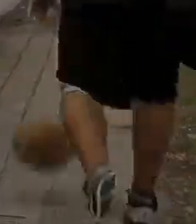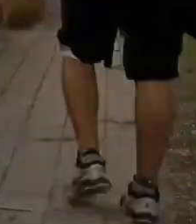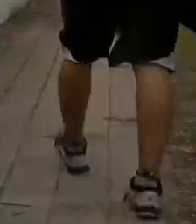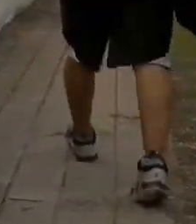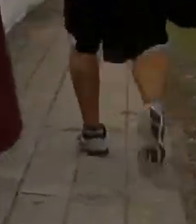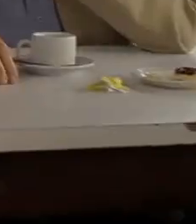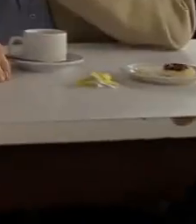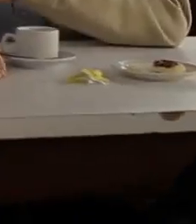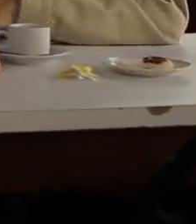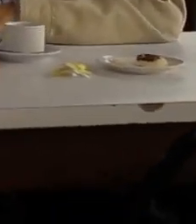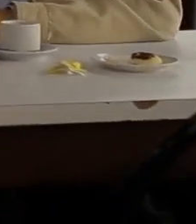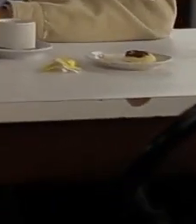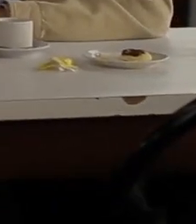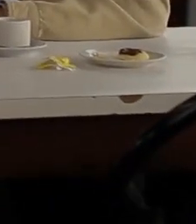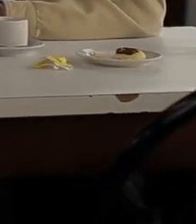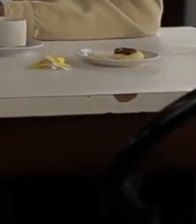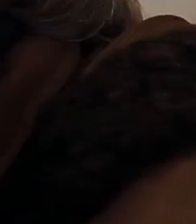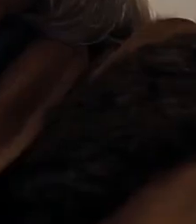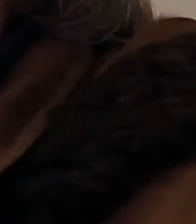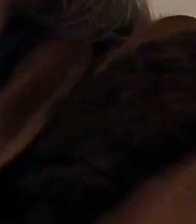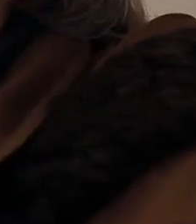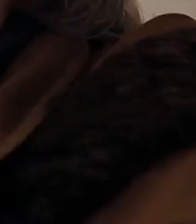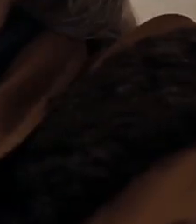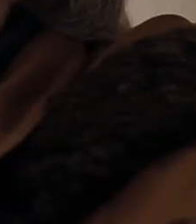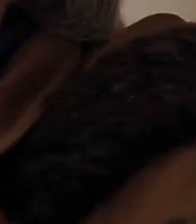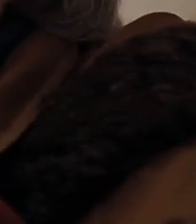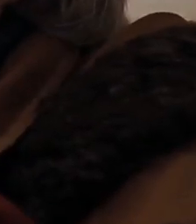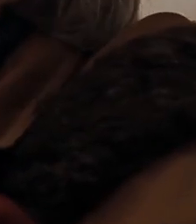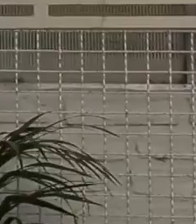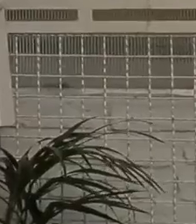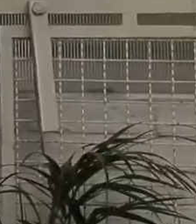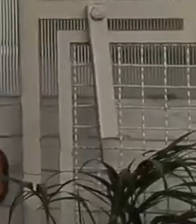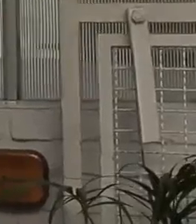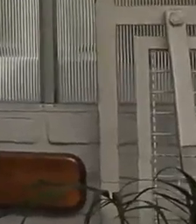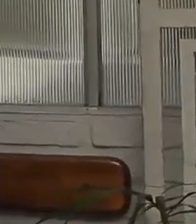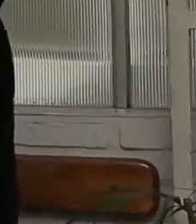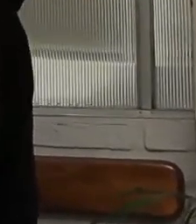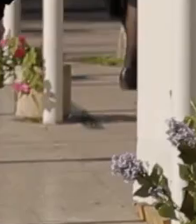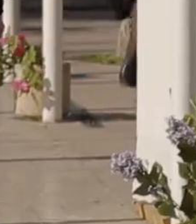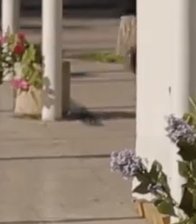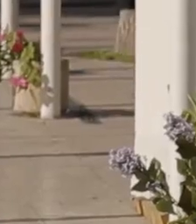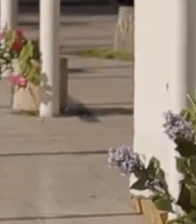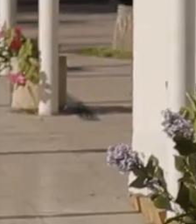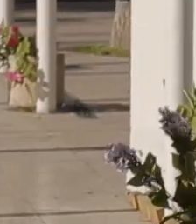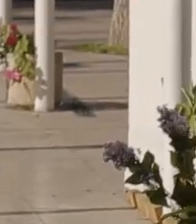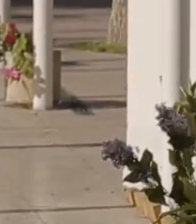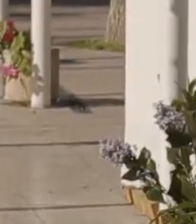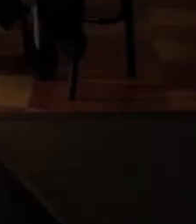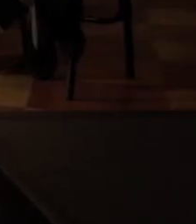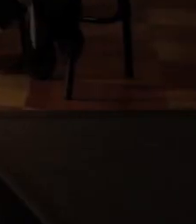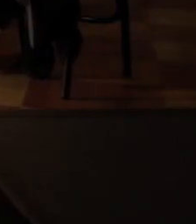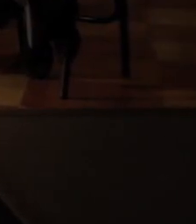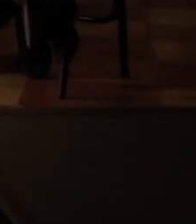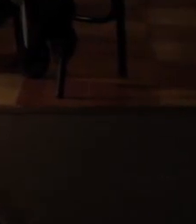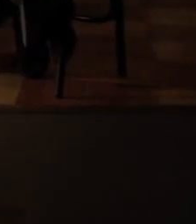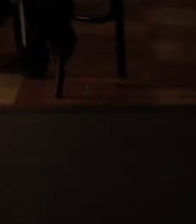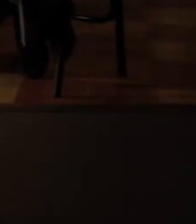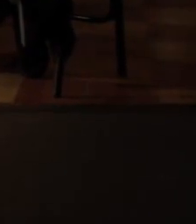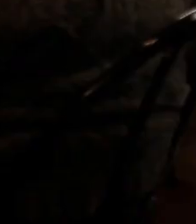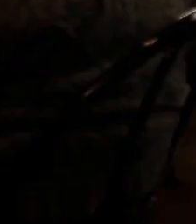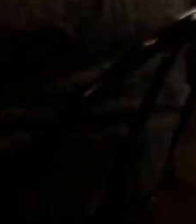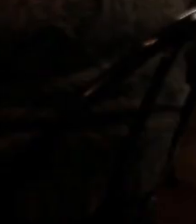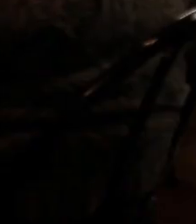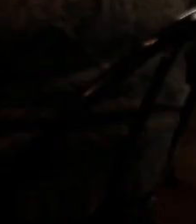Un grupo de adultos mayores asiste a un taller de sexualidad en un club social. Mientras las clases